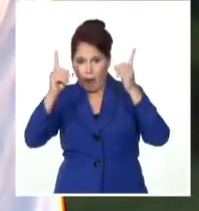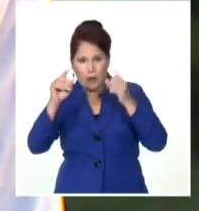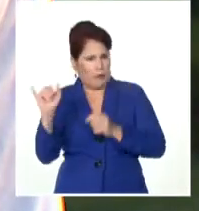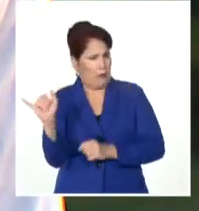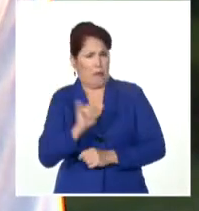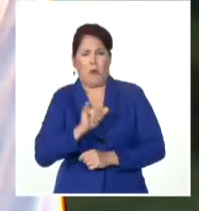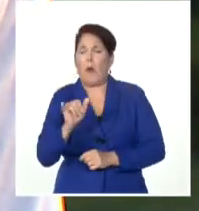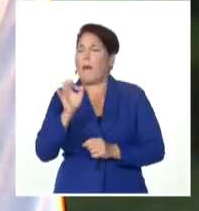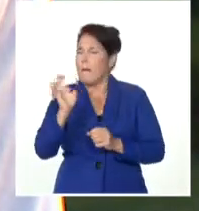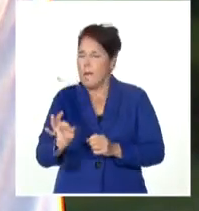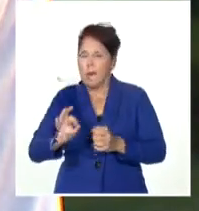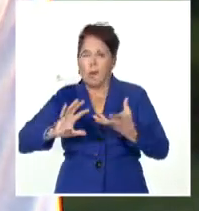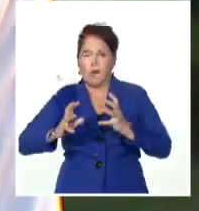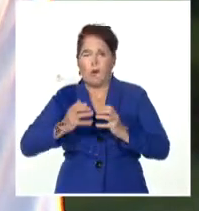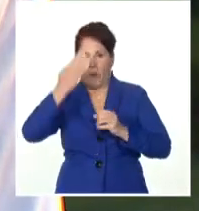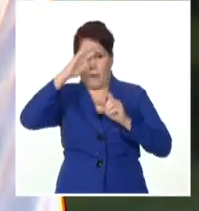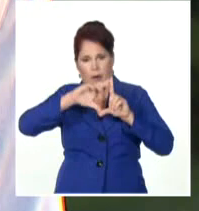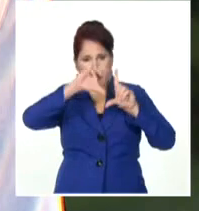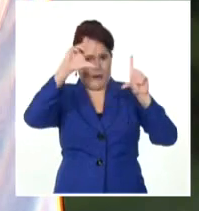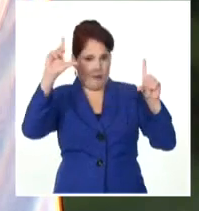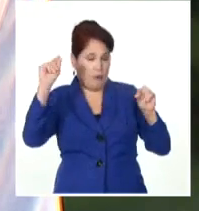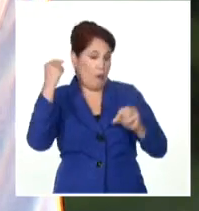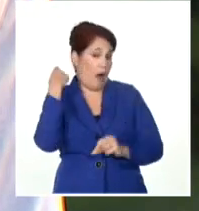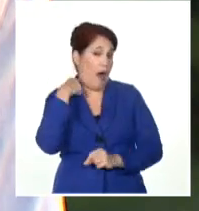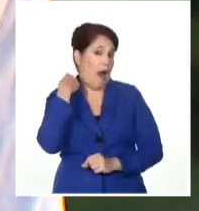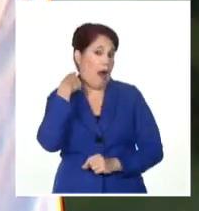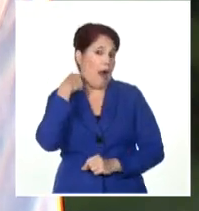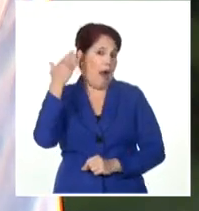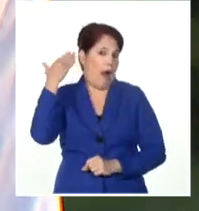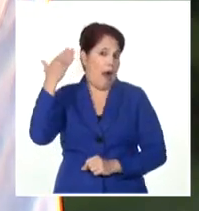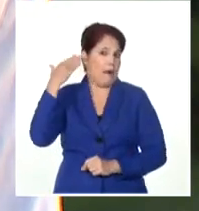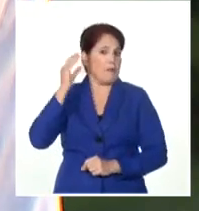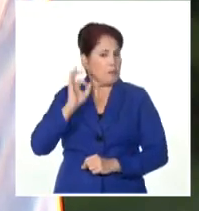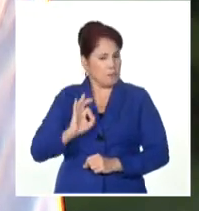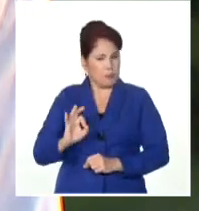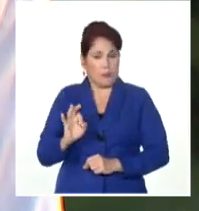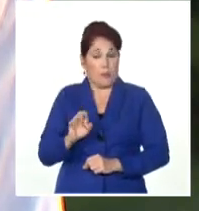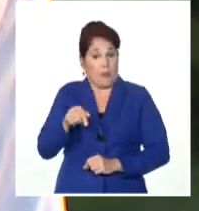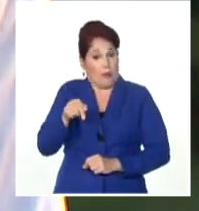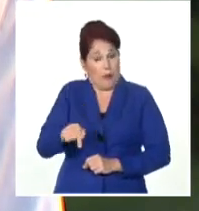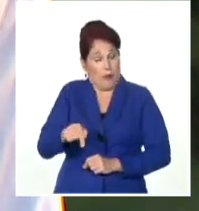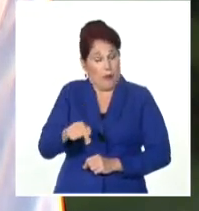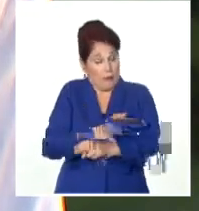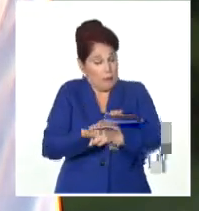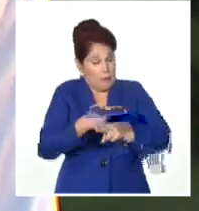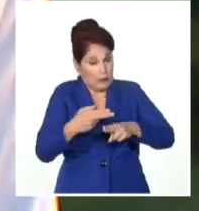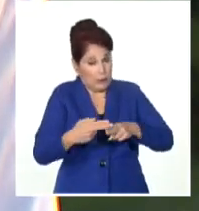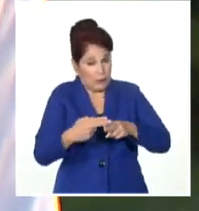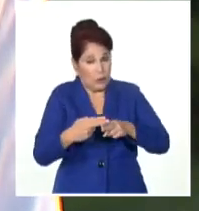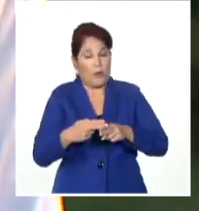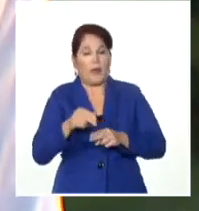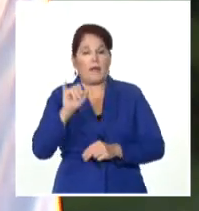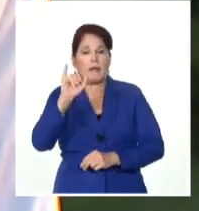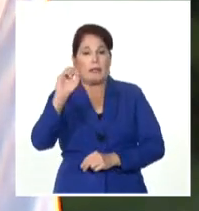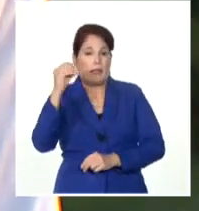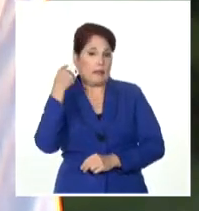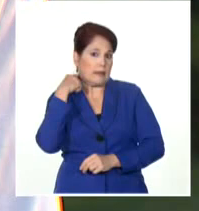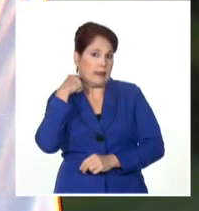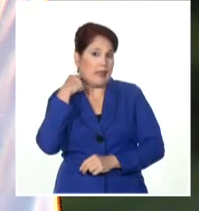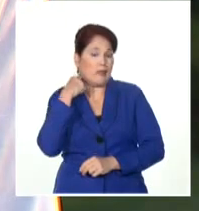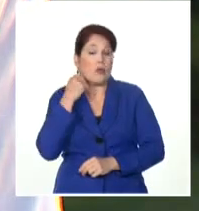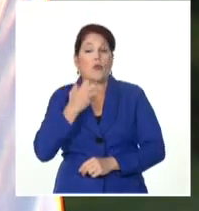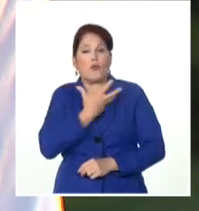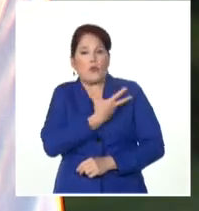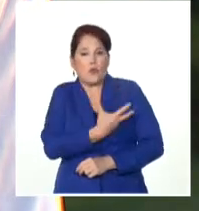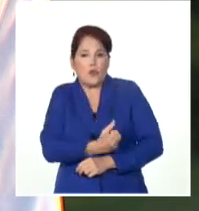que se aplicó a Cuba durante decenas de años, que a lo largo de los últimos más de 60 años ha